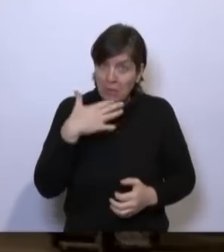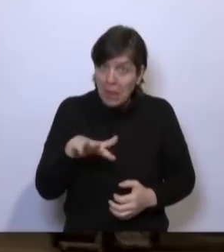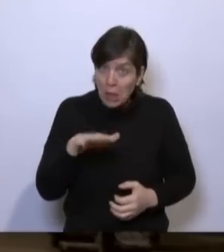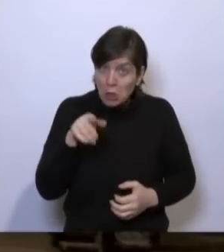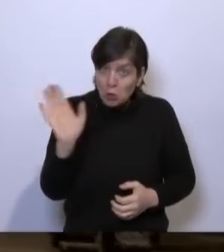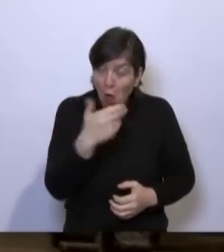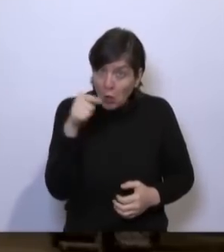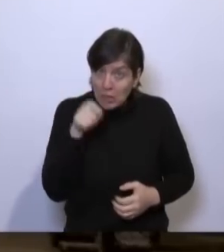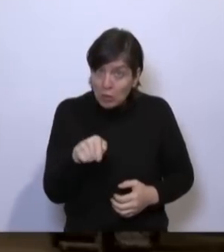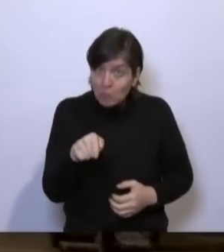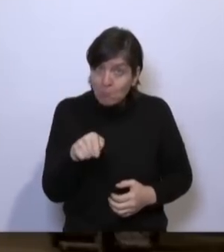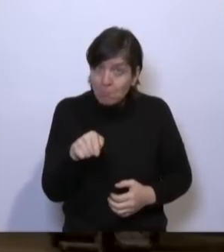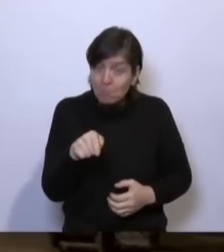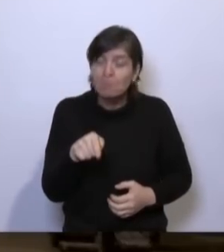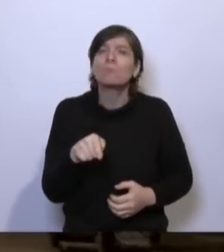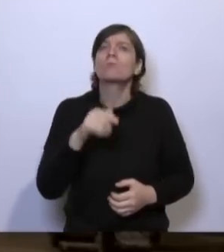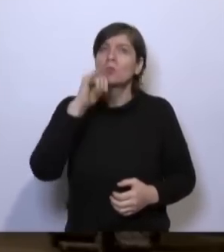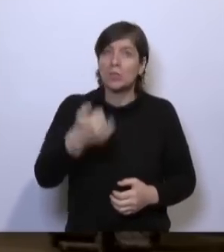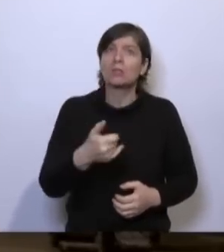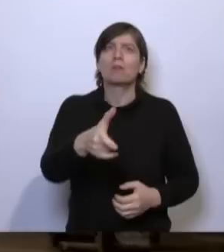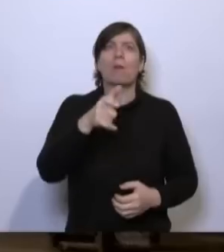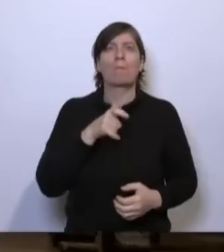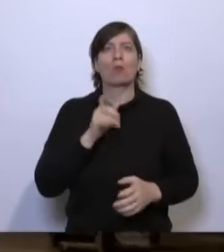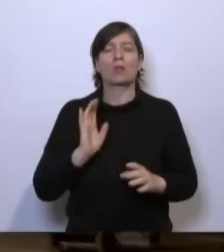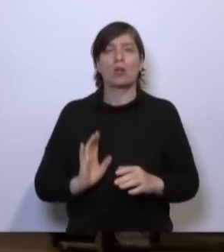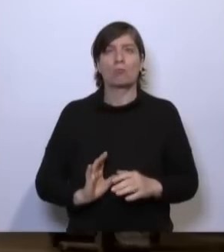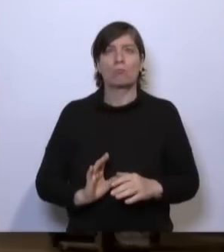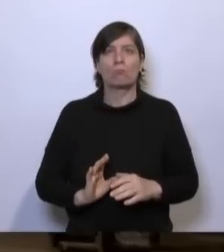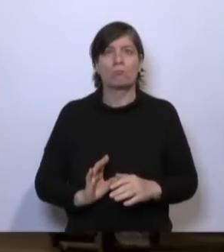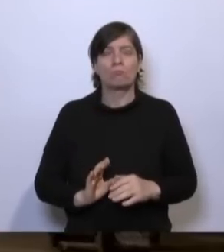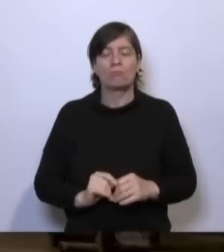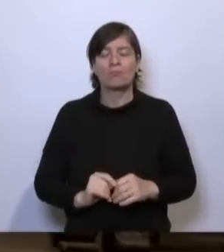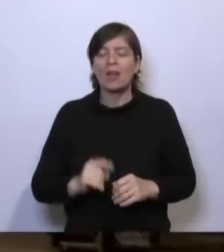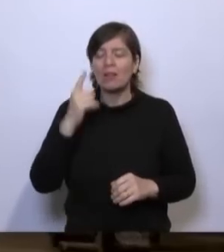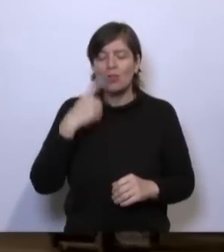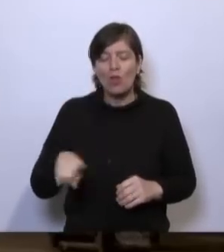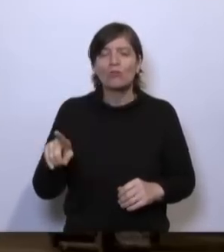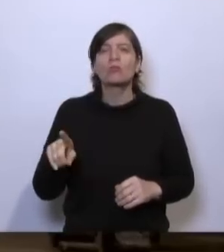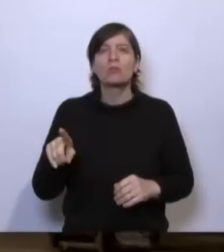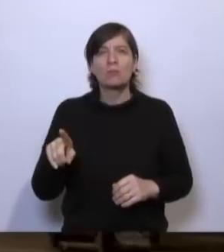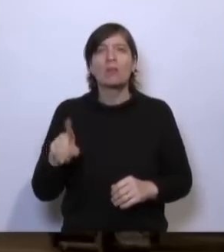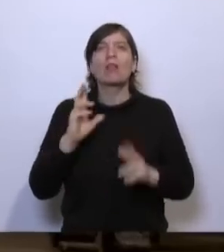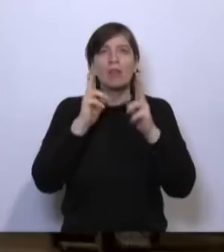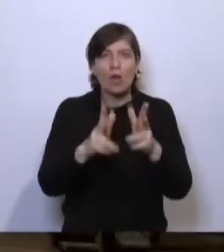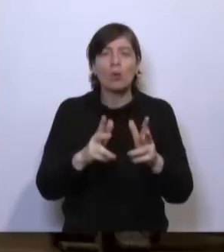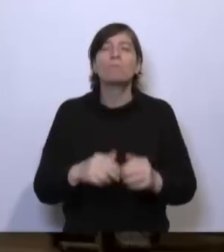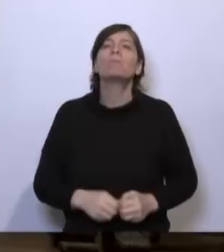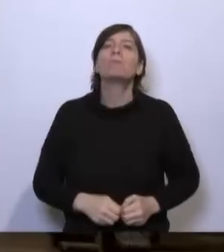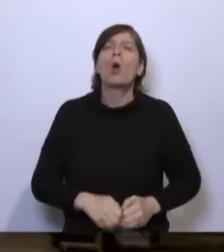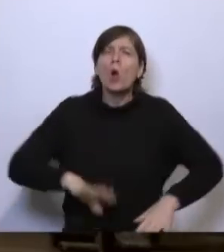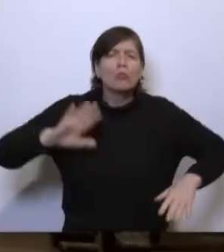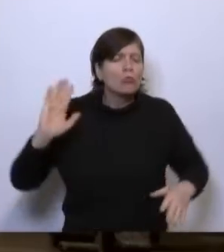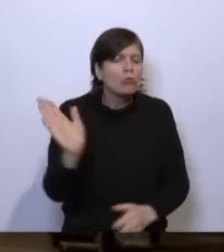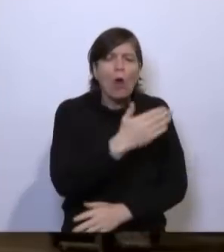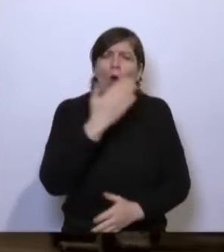¿Comprendieron todo esto? Sí, le respondieron. Entonces agregó: